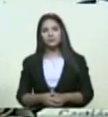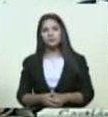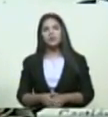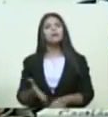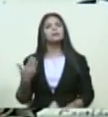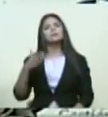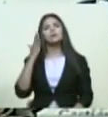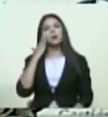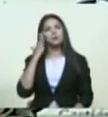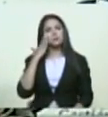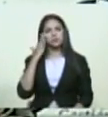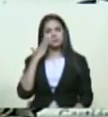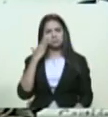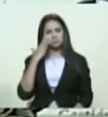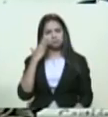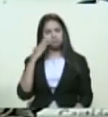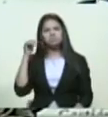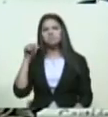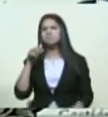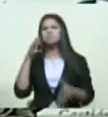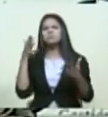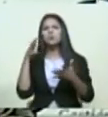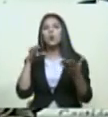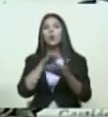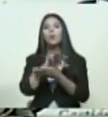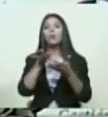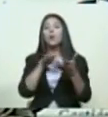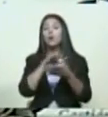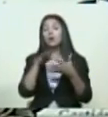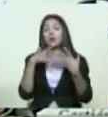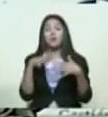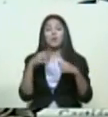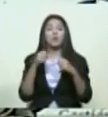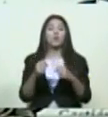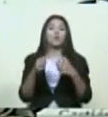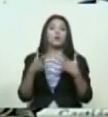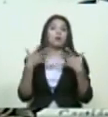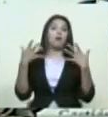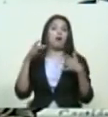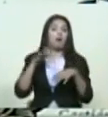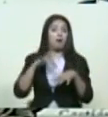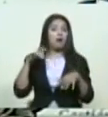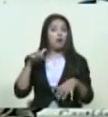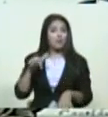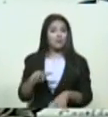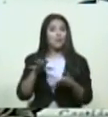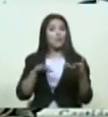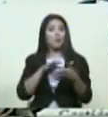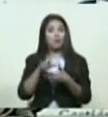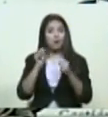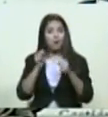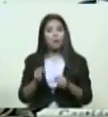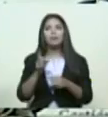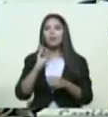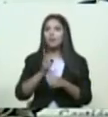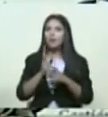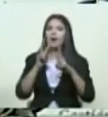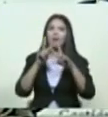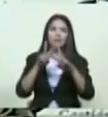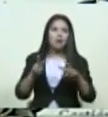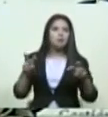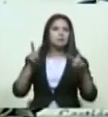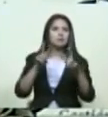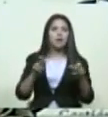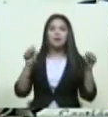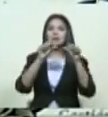Sabemos que esto se trata de un problema de enormes magnitudes que debe ser analizado por todo